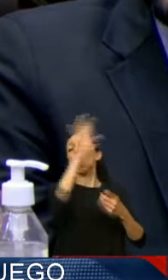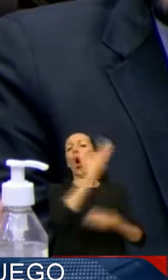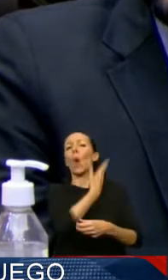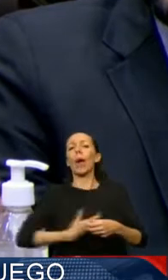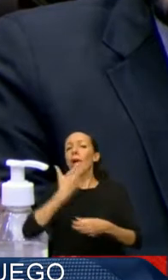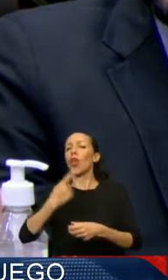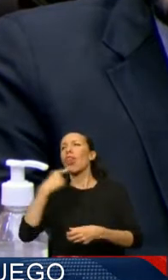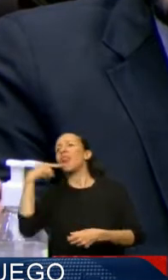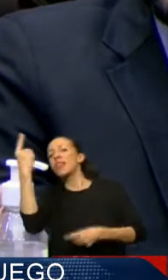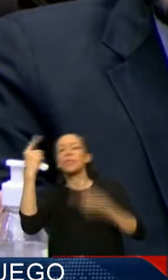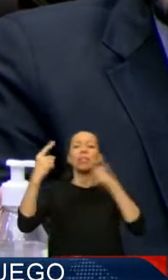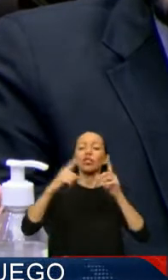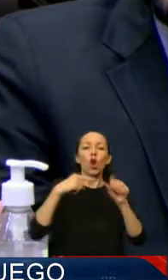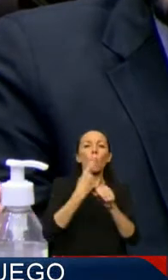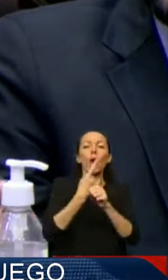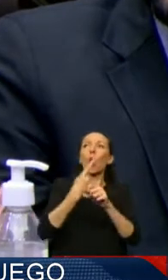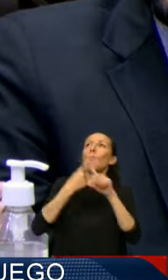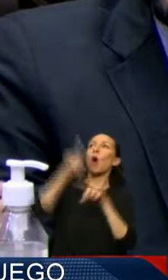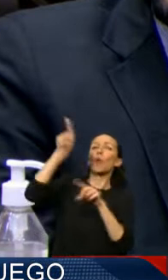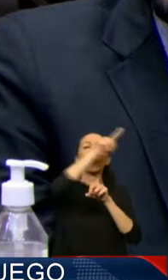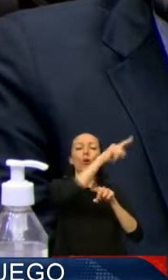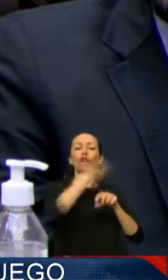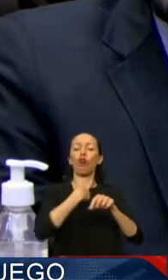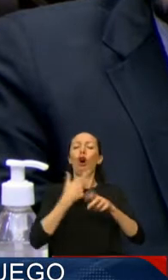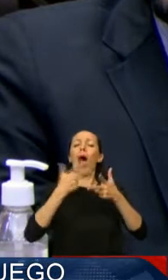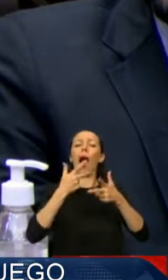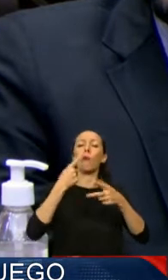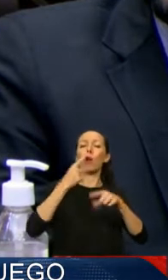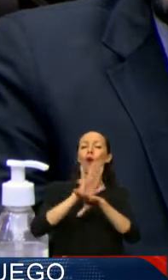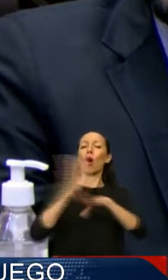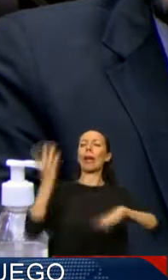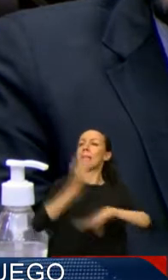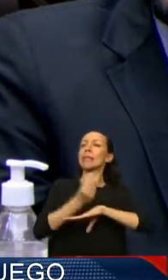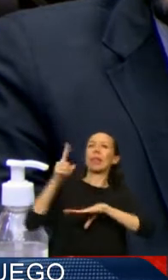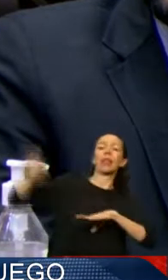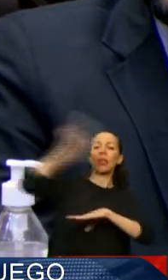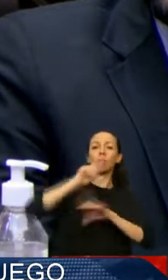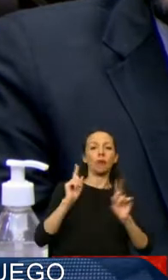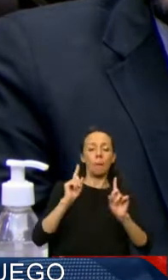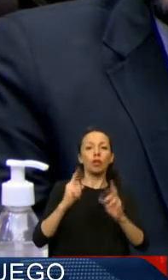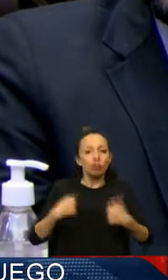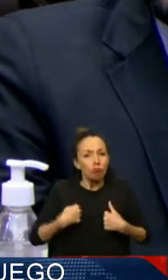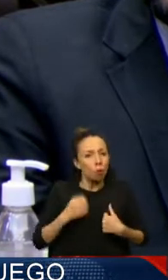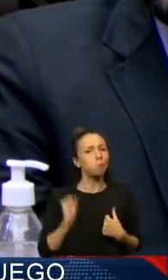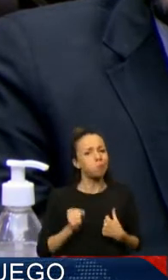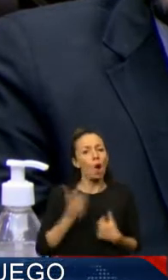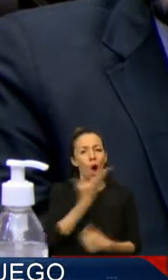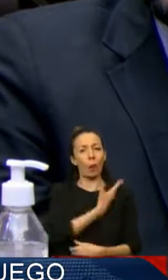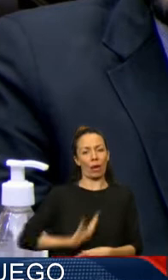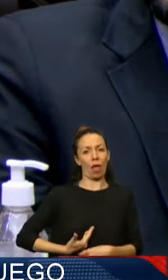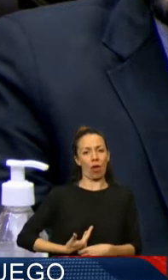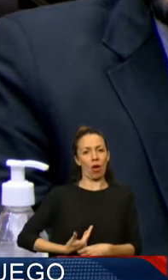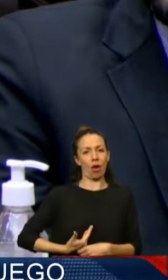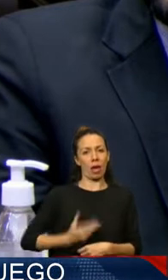los gobernadores, pero sí puedo hablar por mí, porque fui gobernadora. Tomé 200 millones